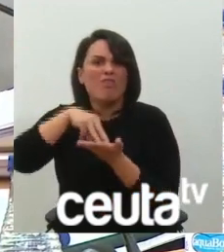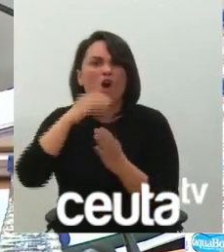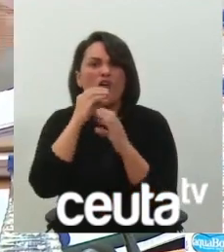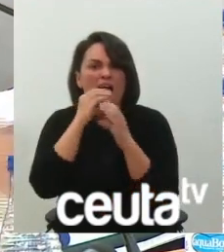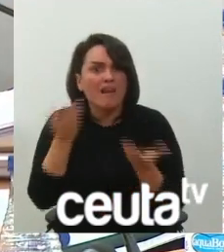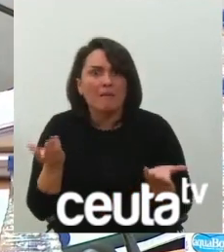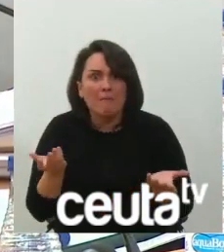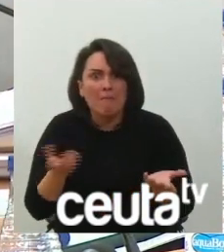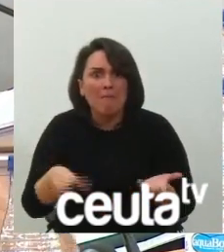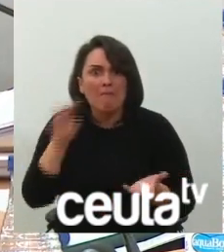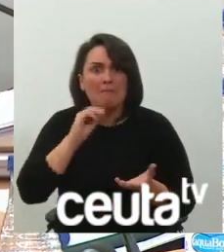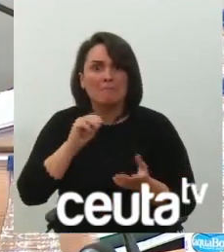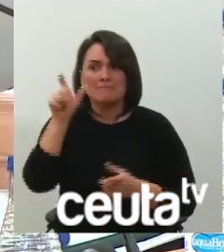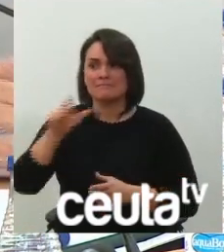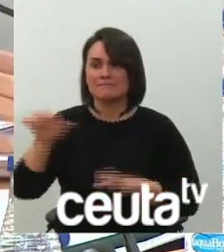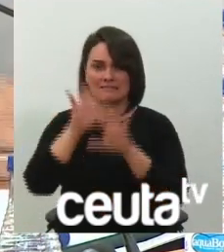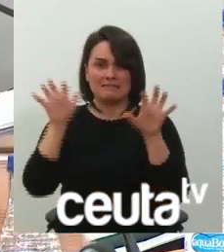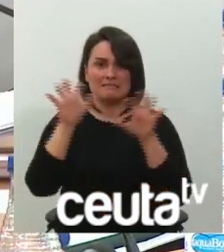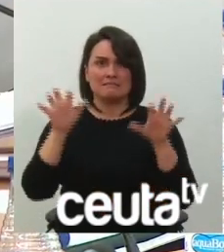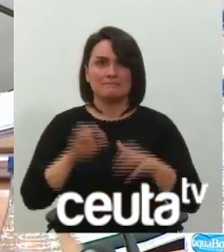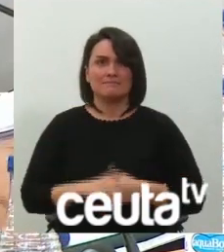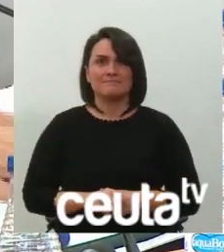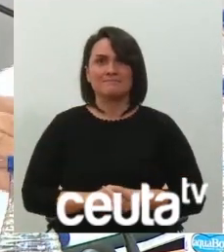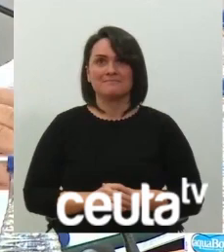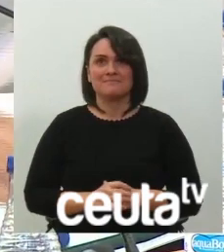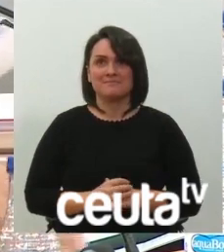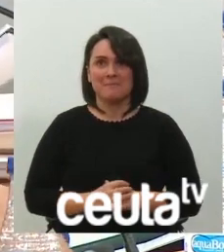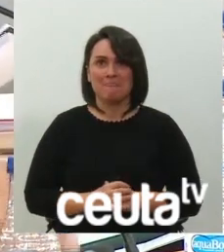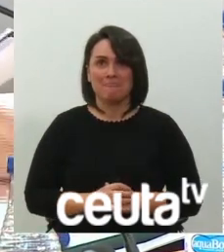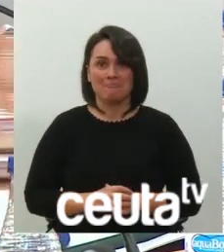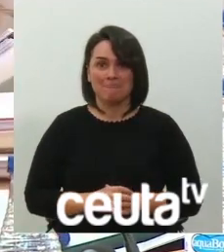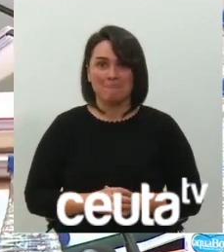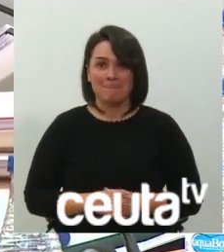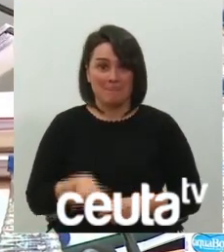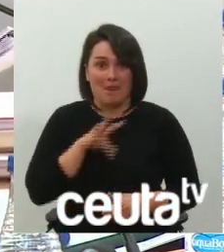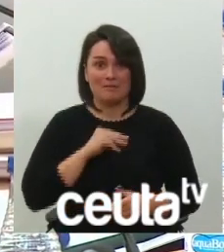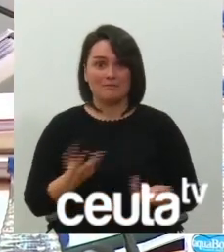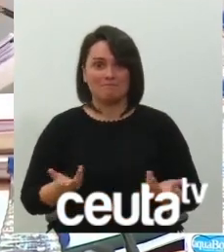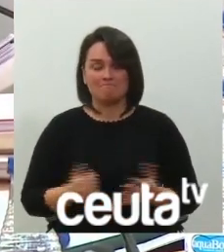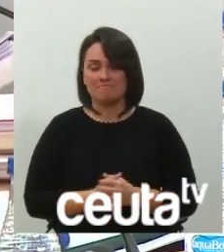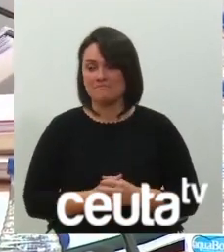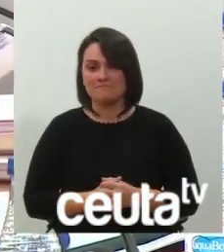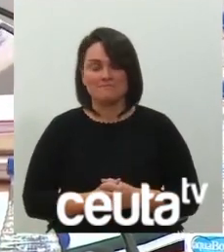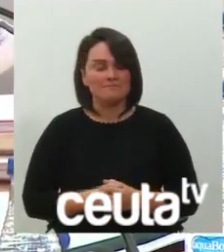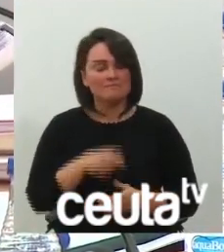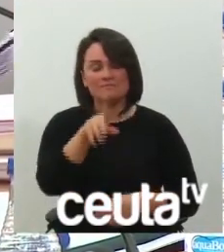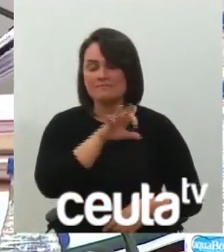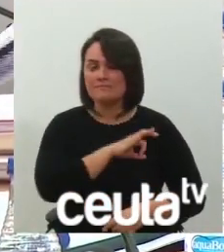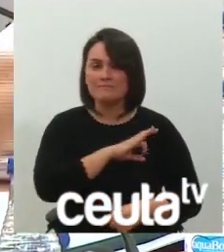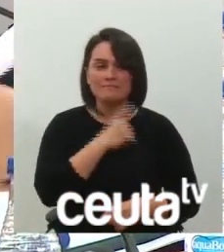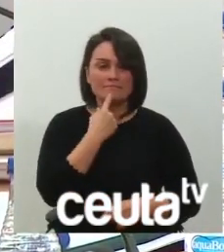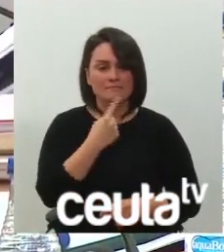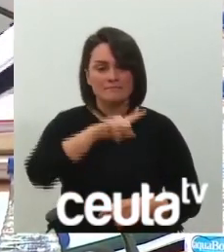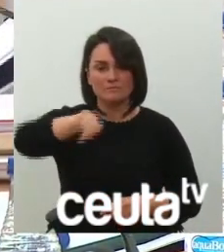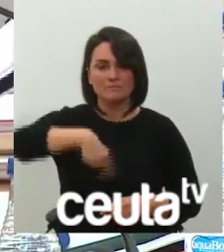entiendo cómo de que va y por supuesto eso usted dice dice usted que no dice usted que nosotros no nos preocupamos